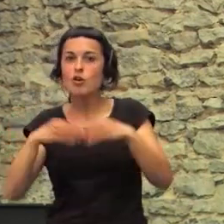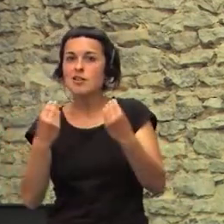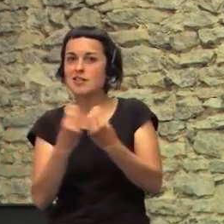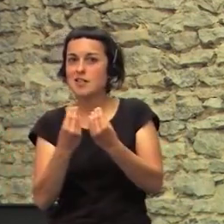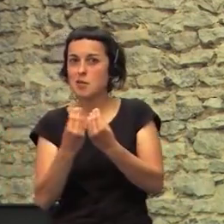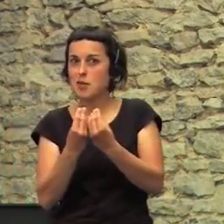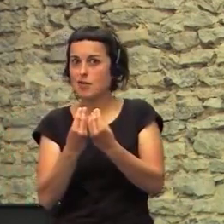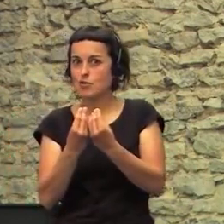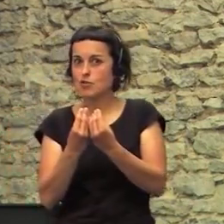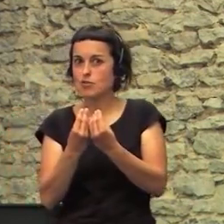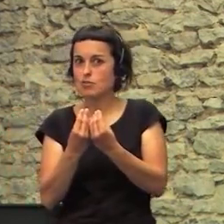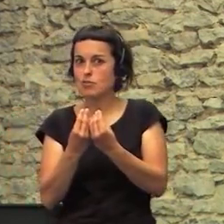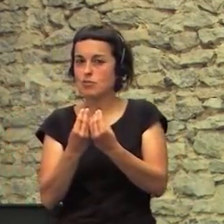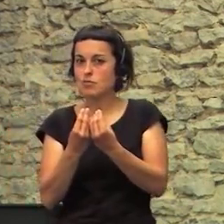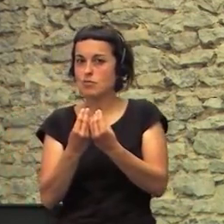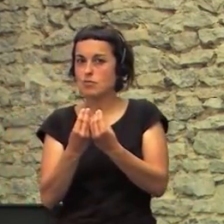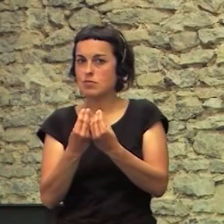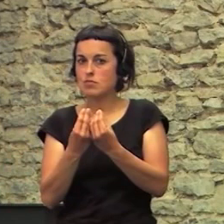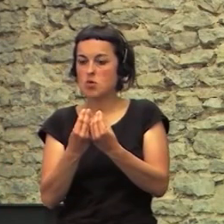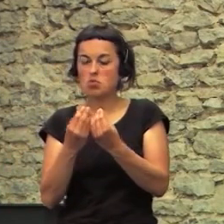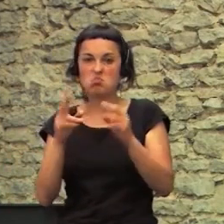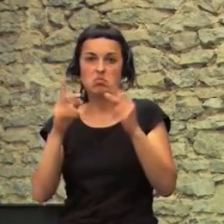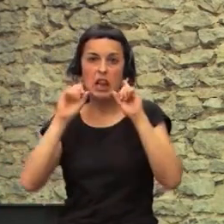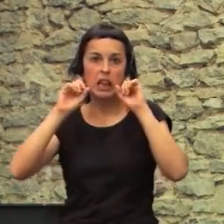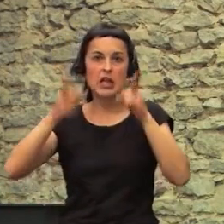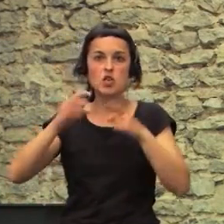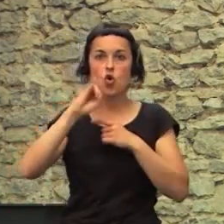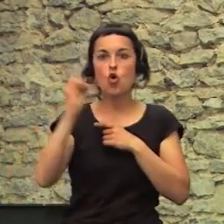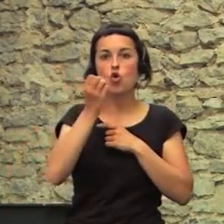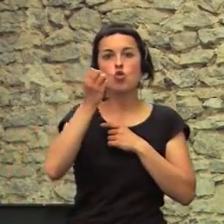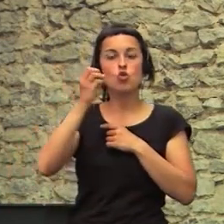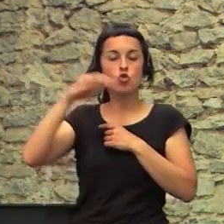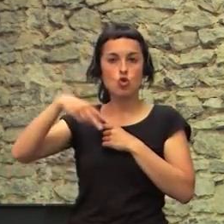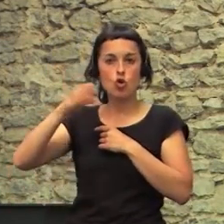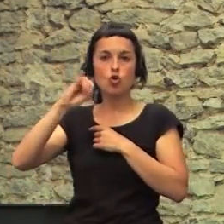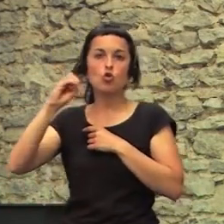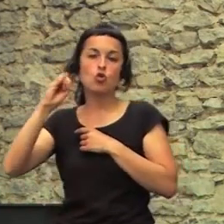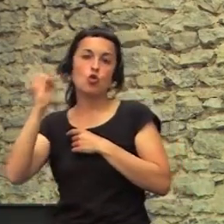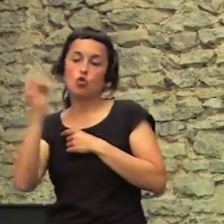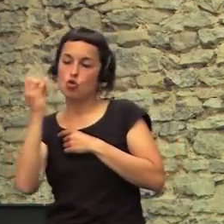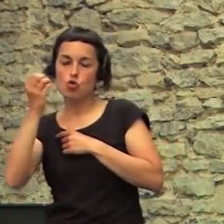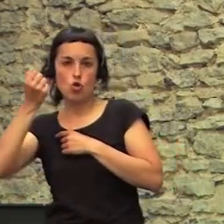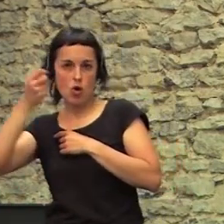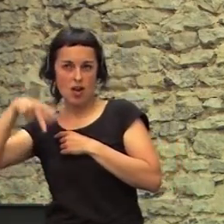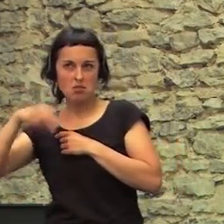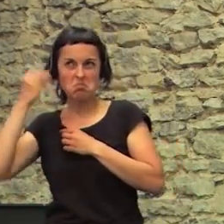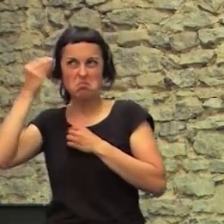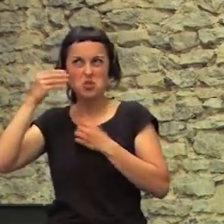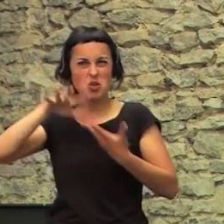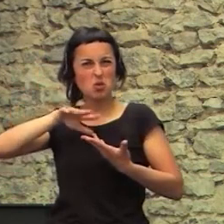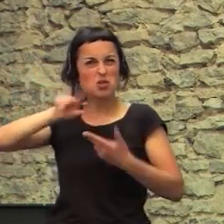forma accidental se conoció como el caso John Joan. Ese es el libro donde cuenta toda la historia, que creo que también se tradujo al español, no lo